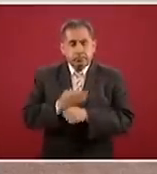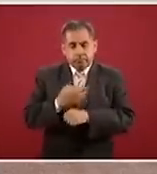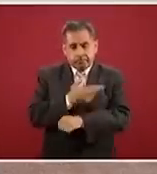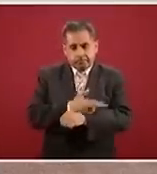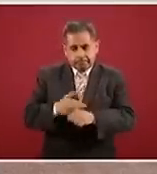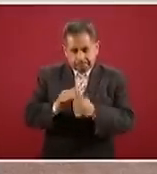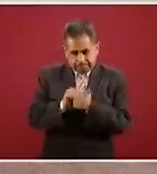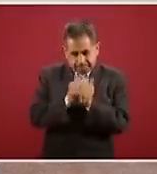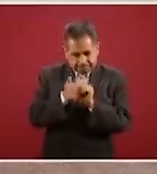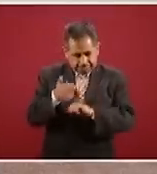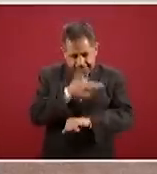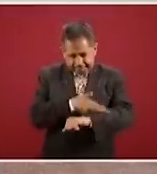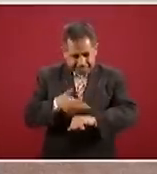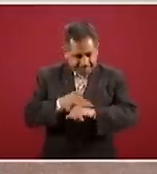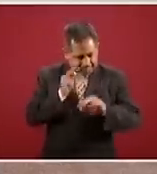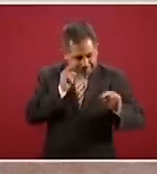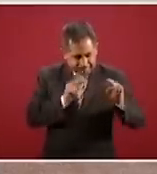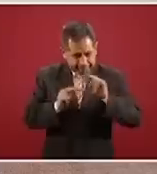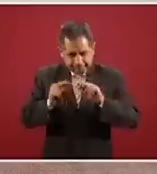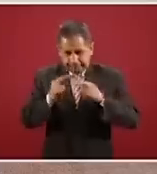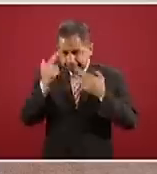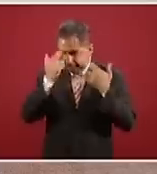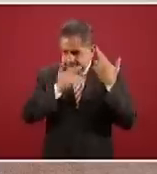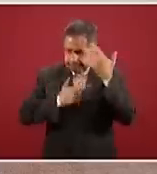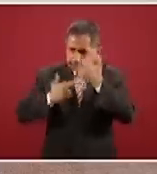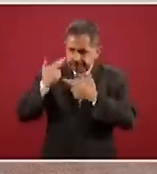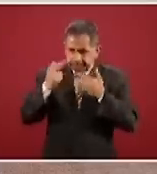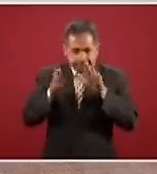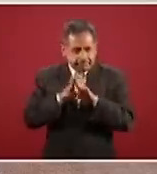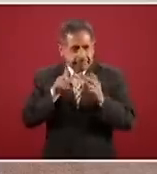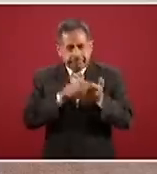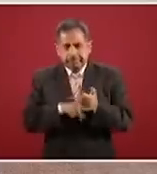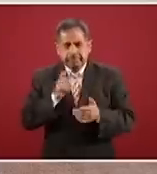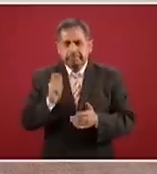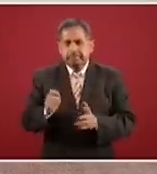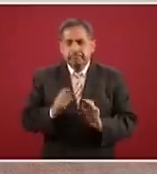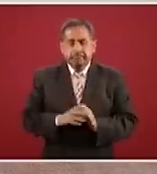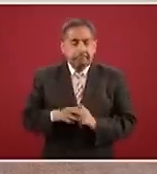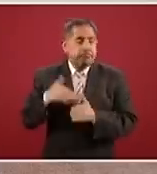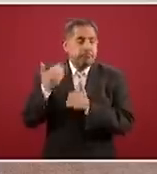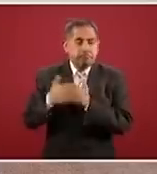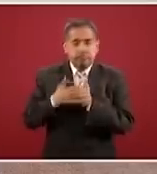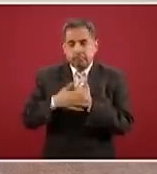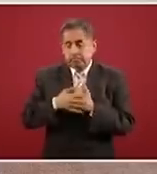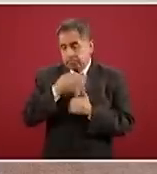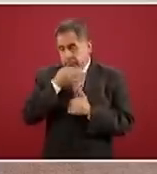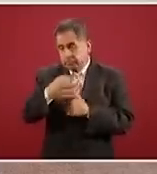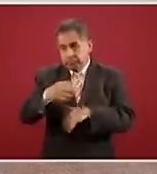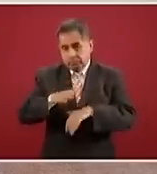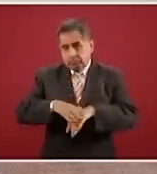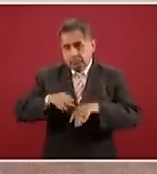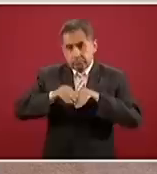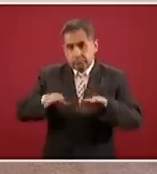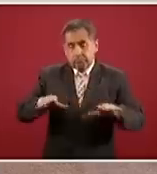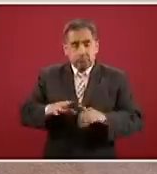proceso de revisión y que prontamente estaremos